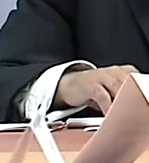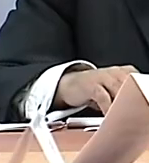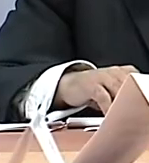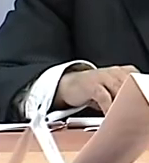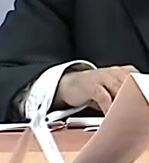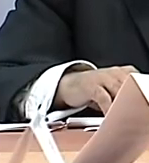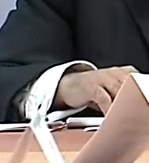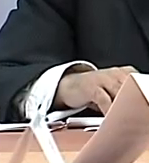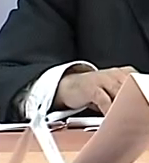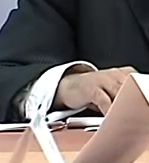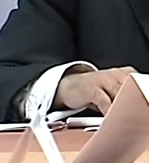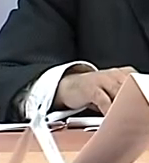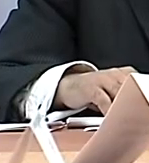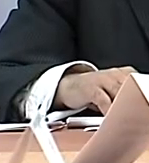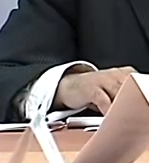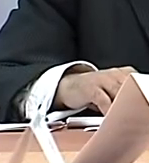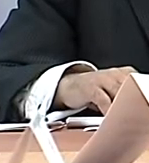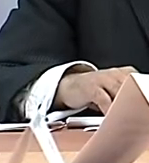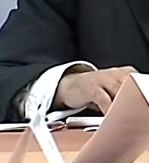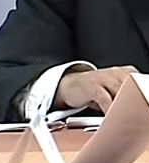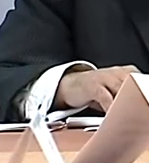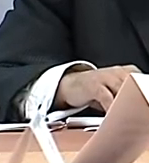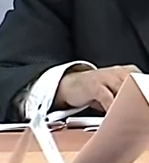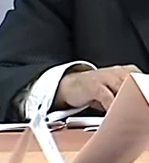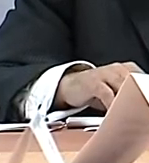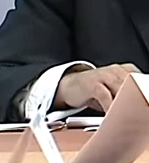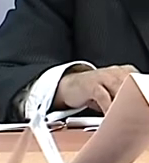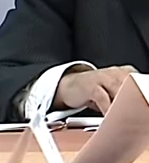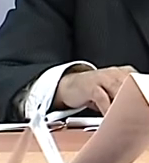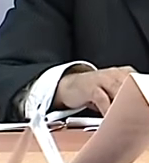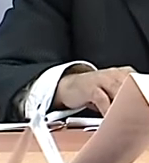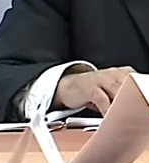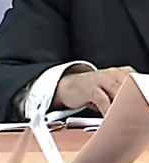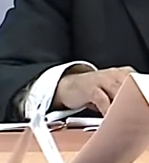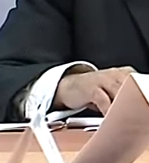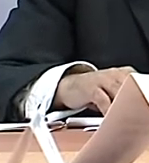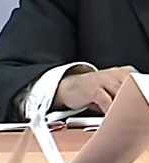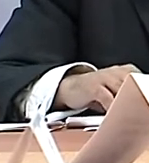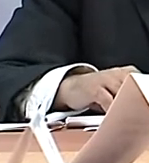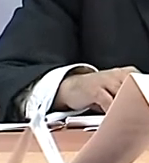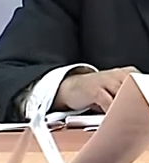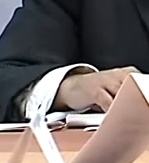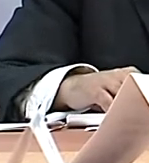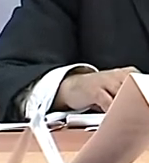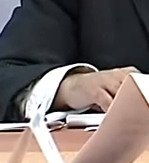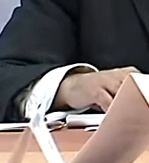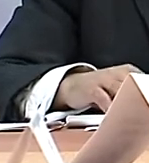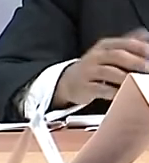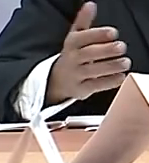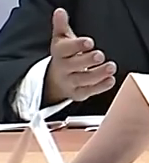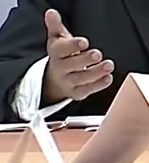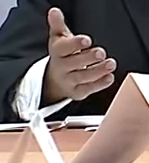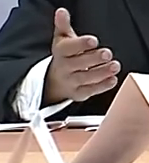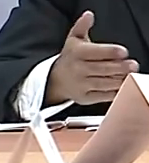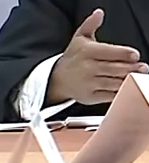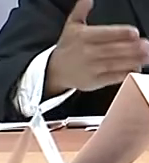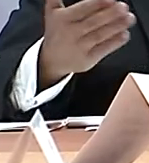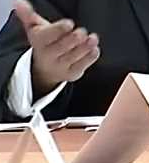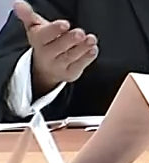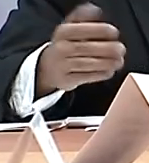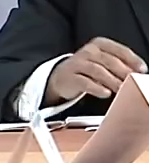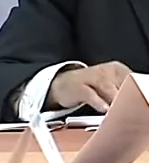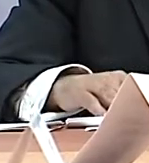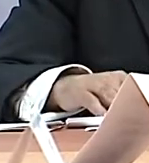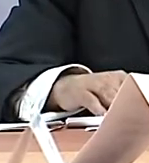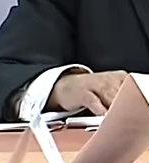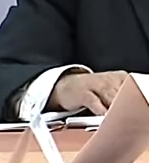candidato rodrigo gayosso cepeda a usted le tocaría plantea una pregunta alejandro verá primeramente díganos que le